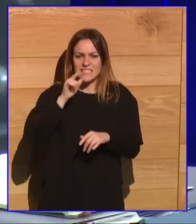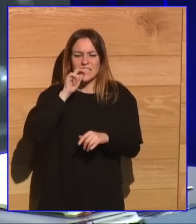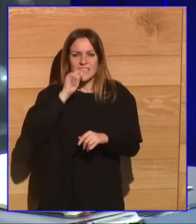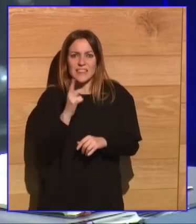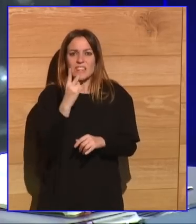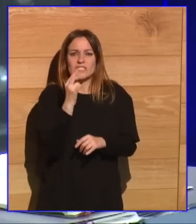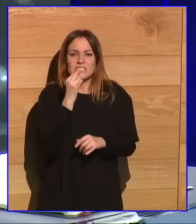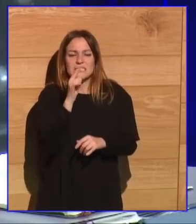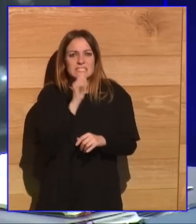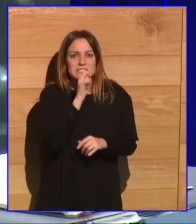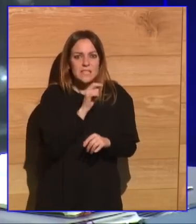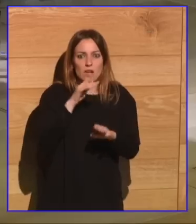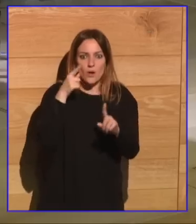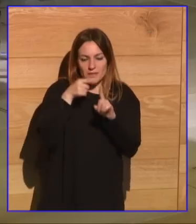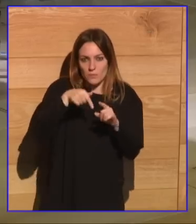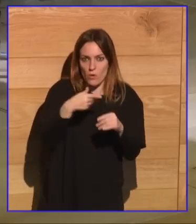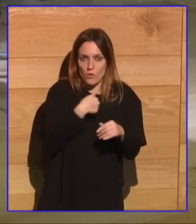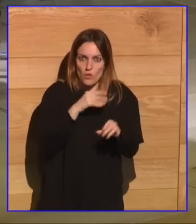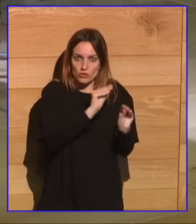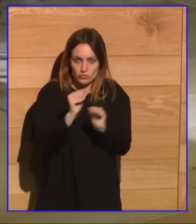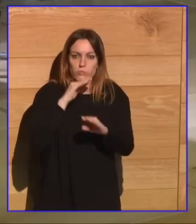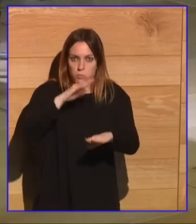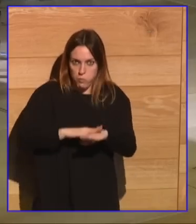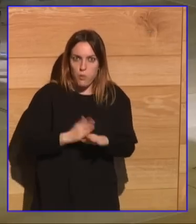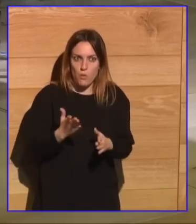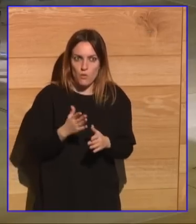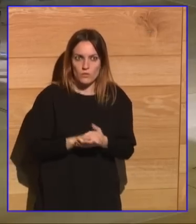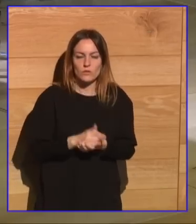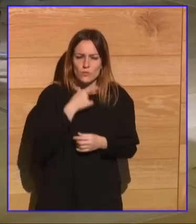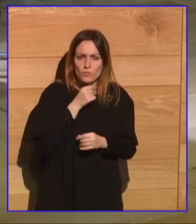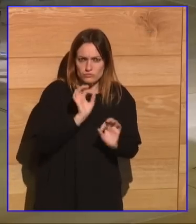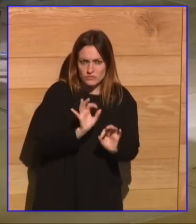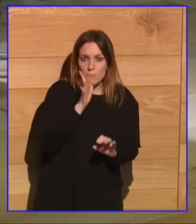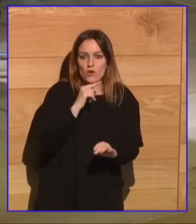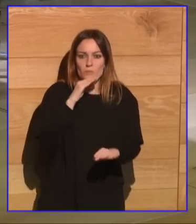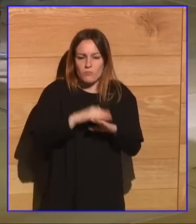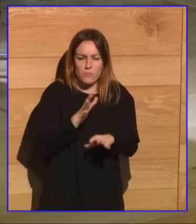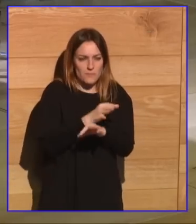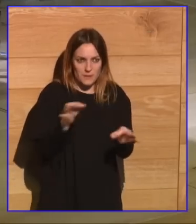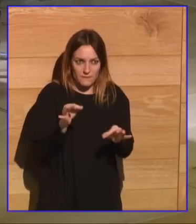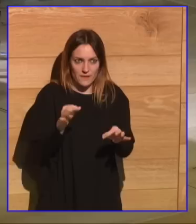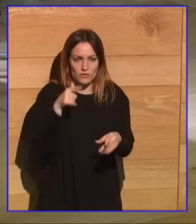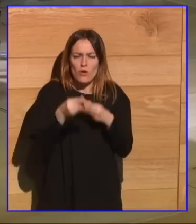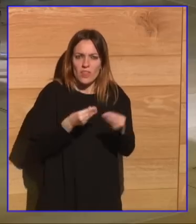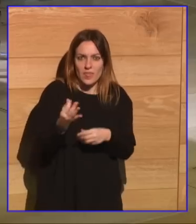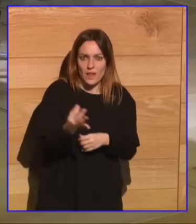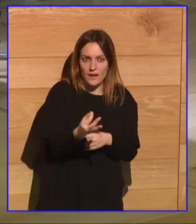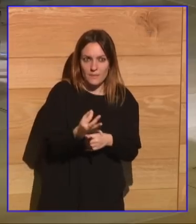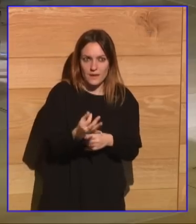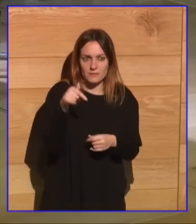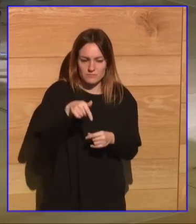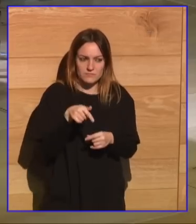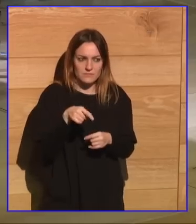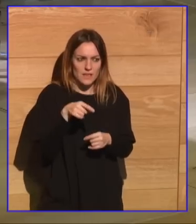para su personaje. Ya ves. Me gusta. Ojo, de verdad. Para el personaje ideal. Además, sin Lo que hay que anestesia, que diría, pues aquí es